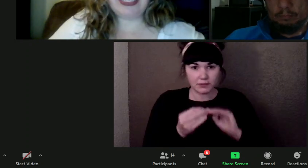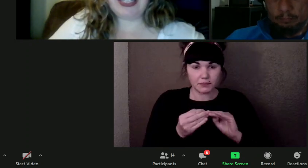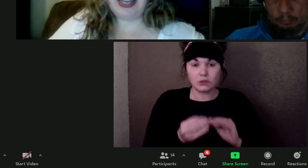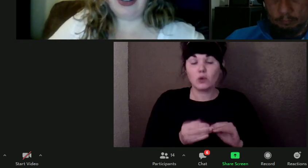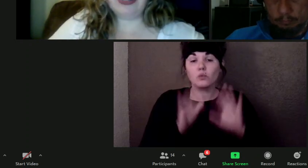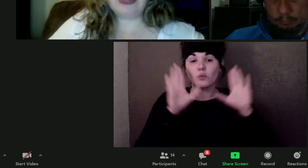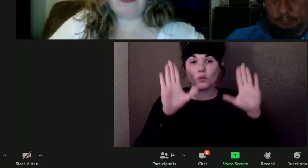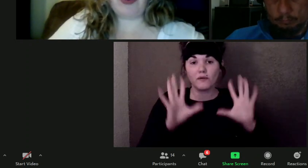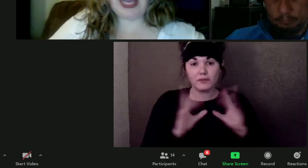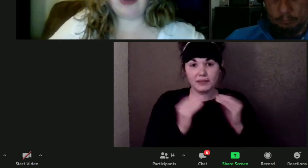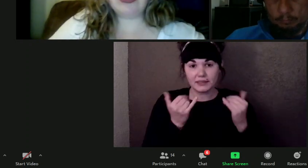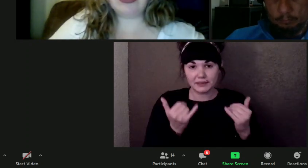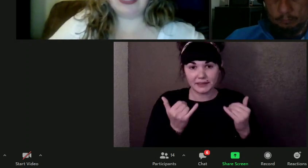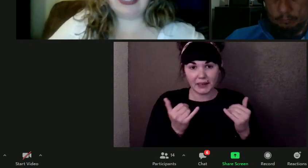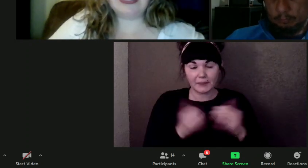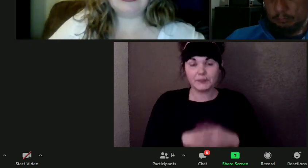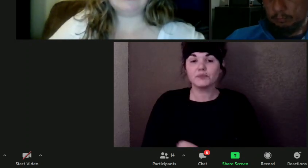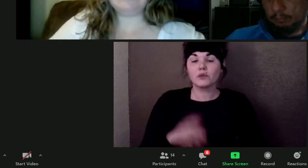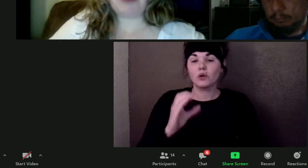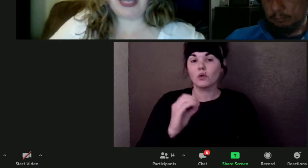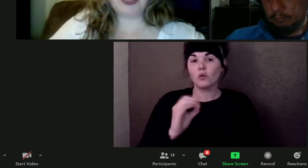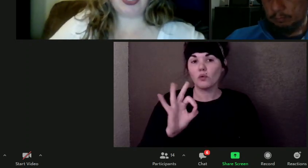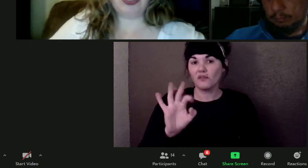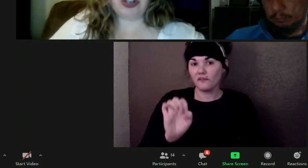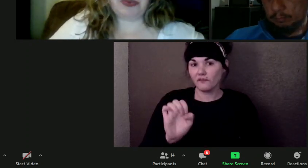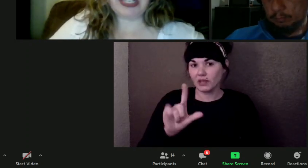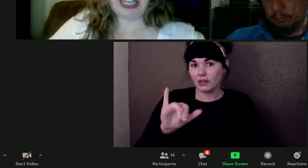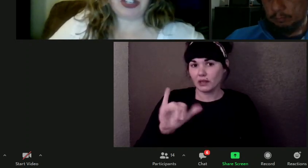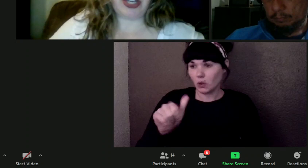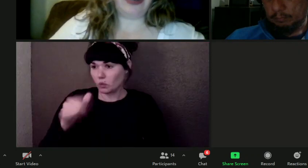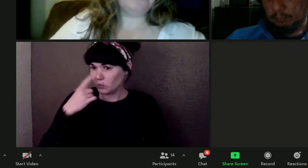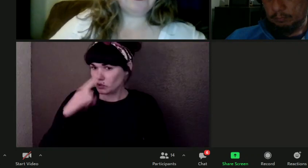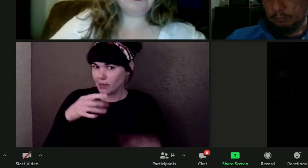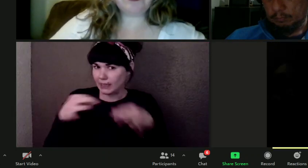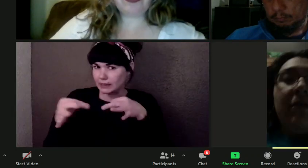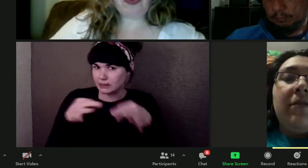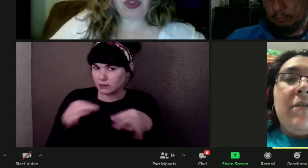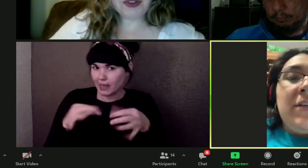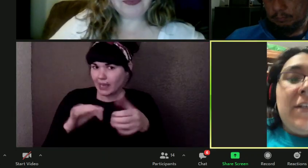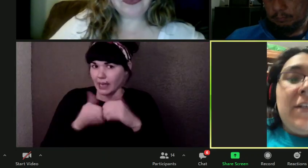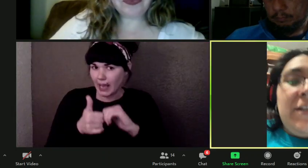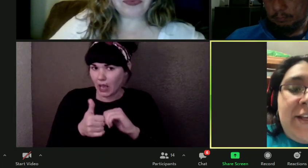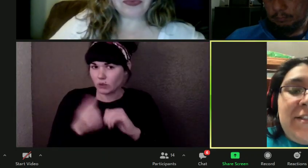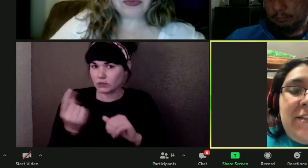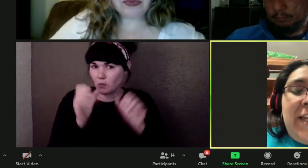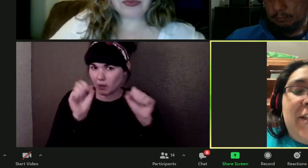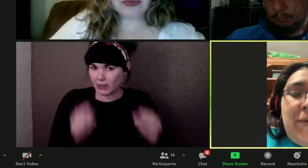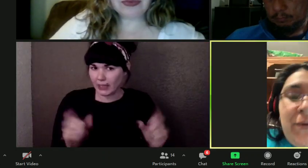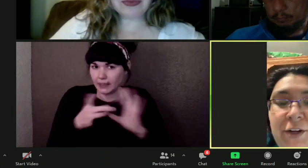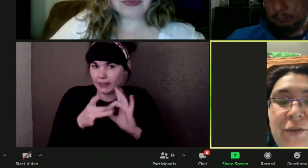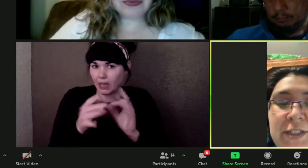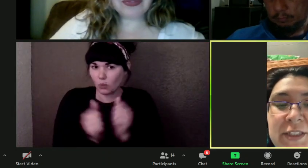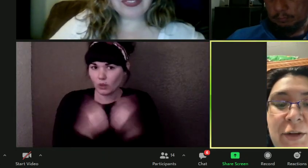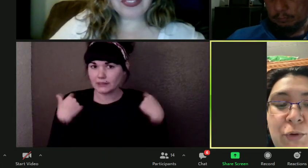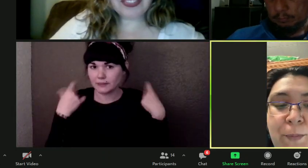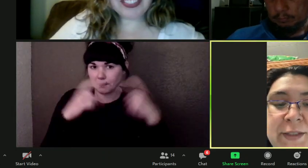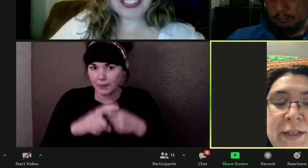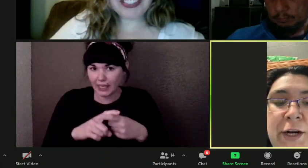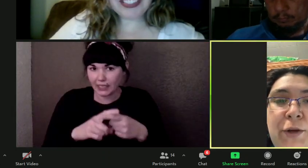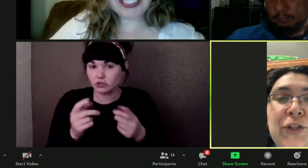please share the details for how to listen to Spanish interpretation? Yes, thank you, Christine.